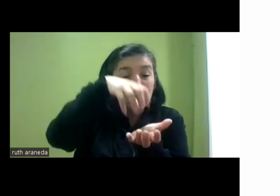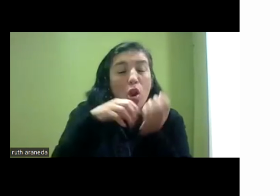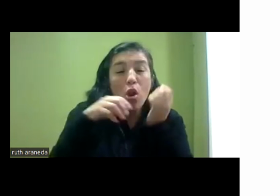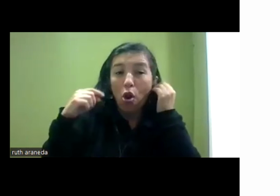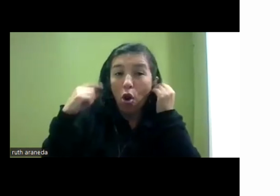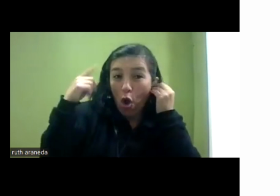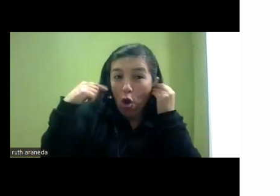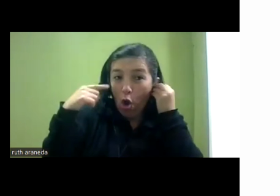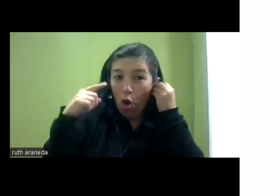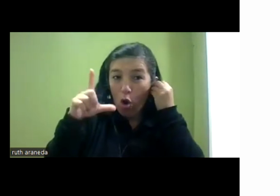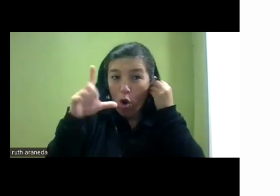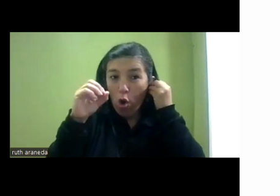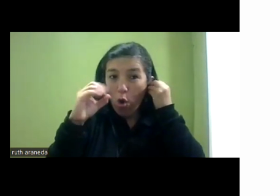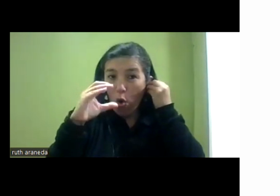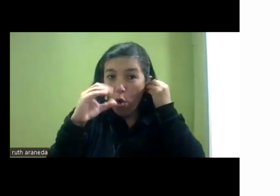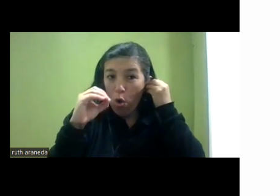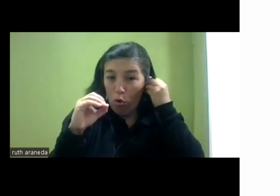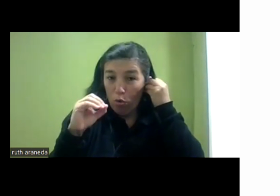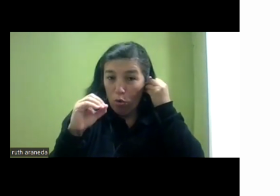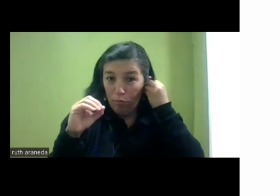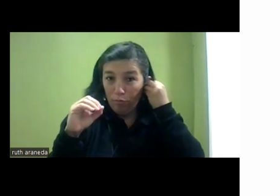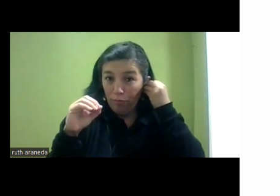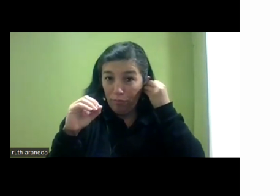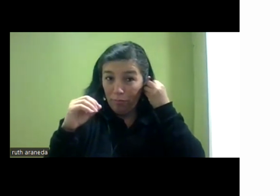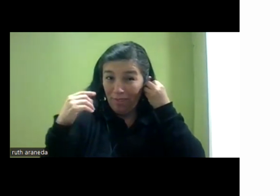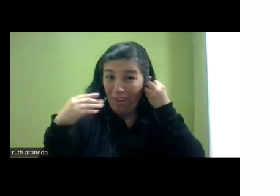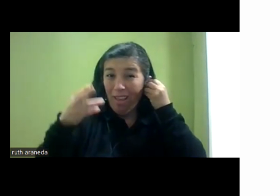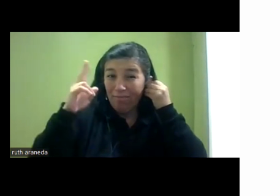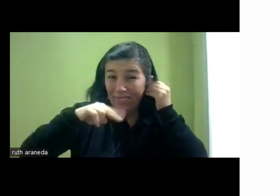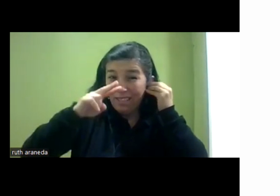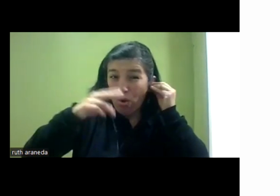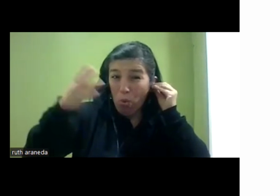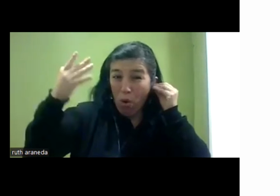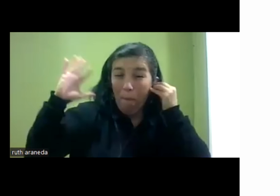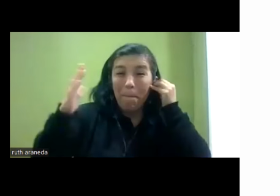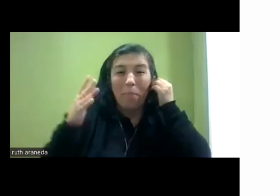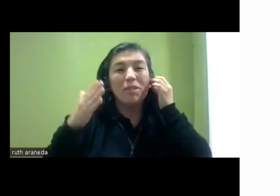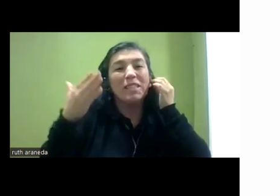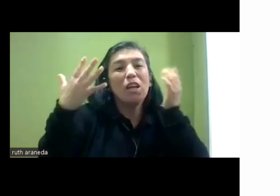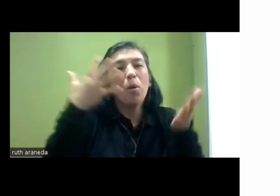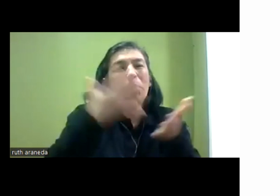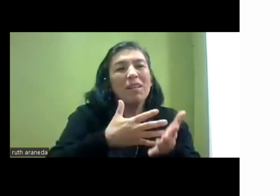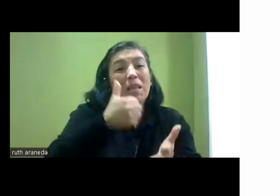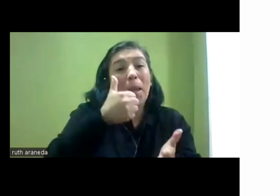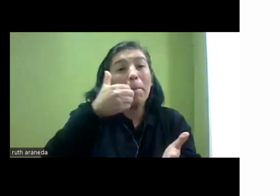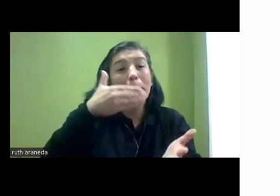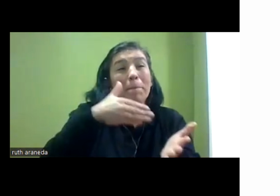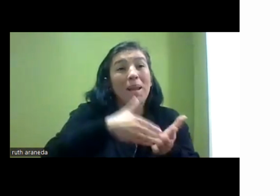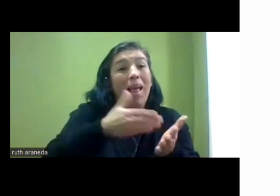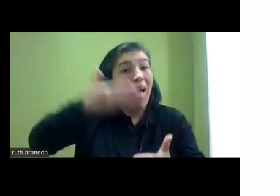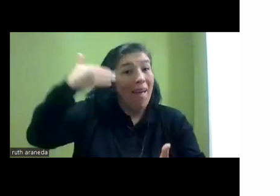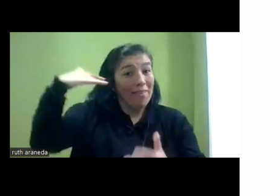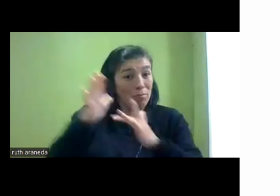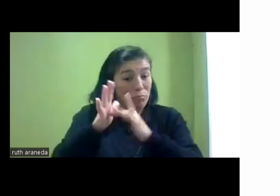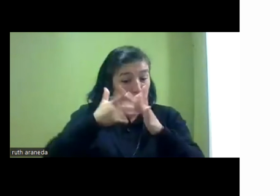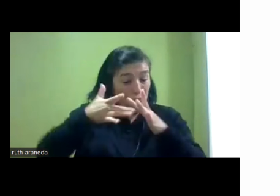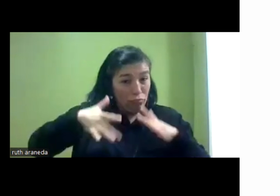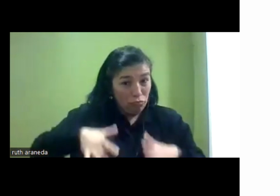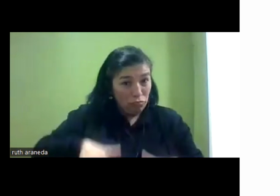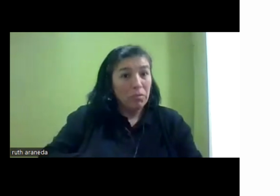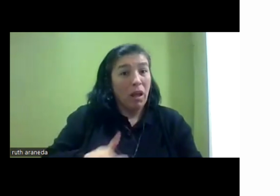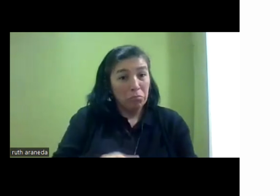y ya desde el periodo arcaico, es decir, 5000, 6000 antes de Cristo, se está